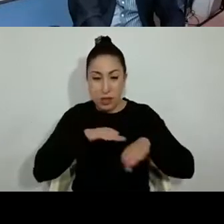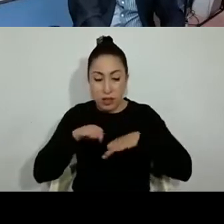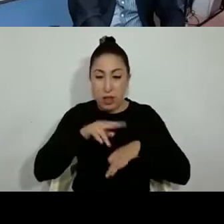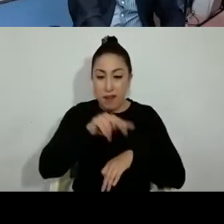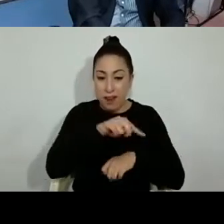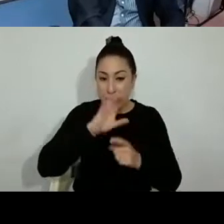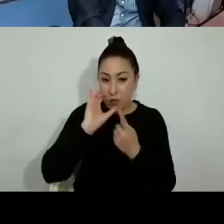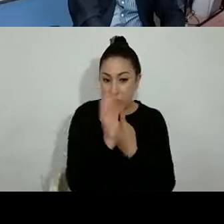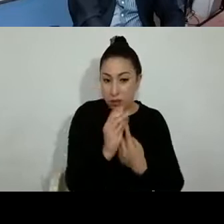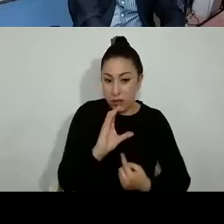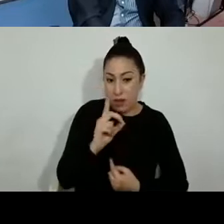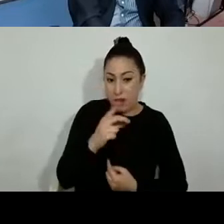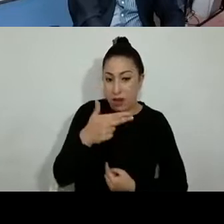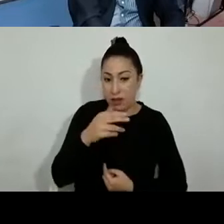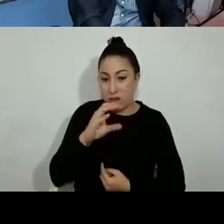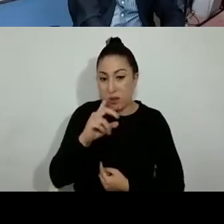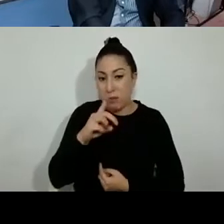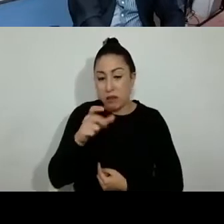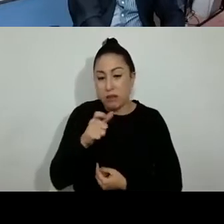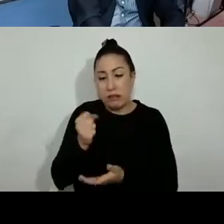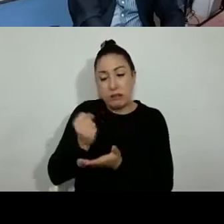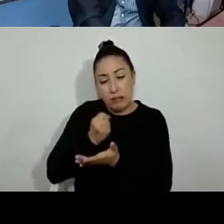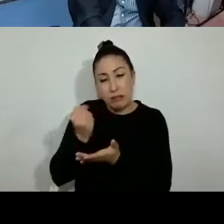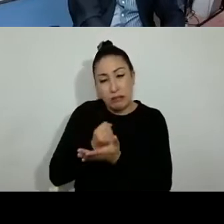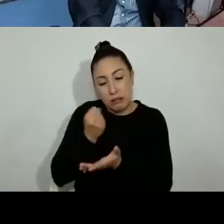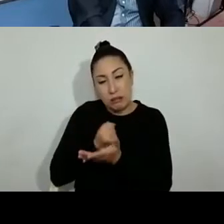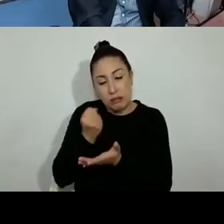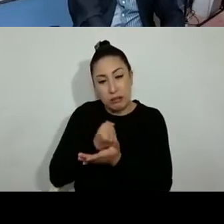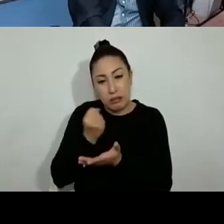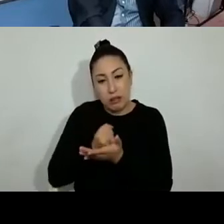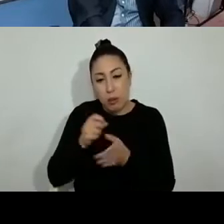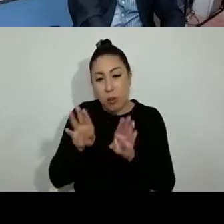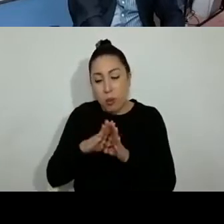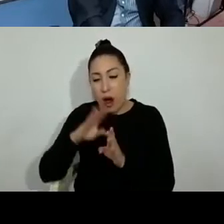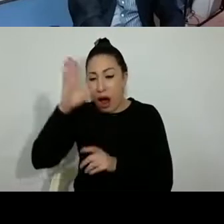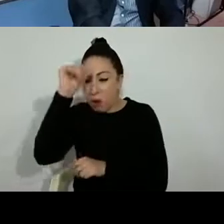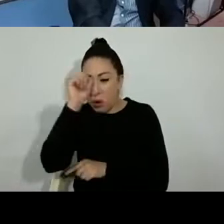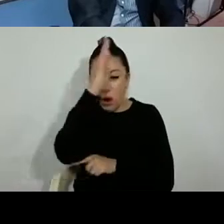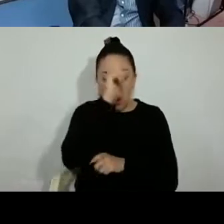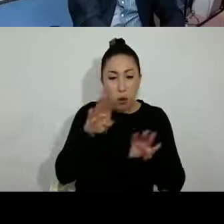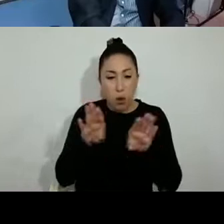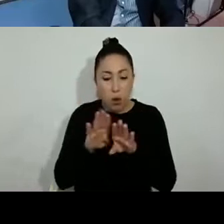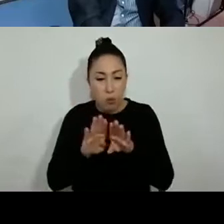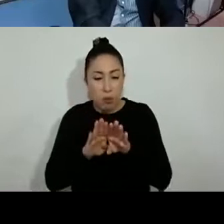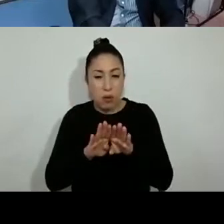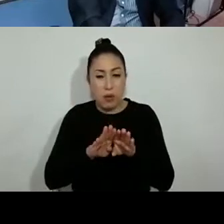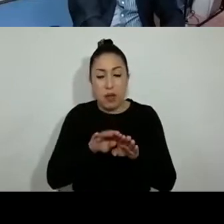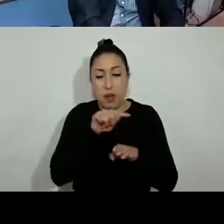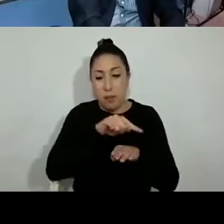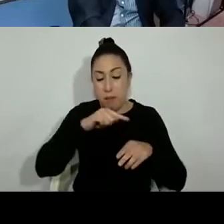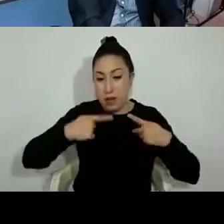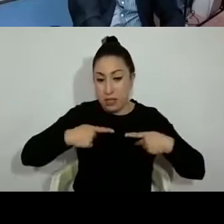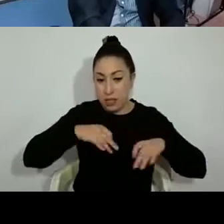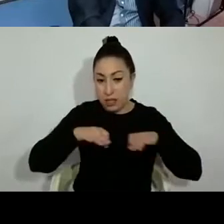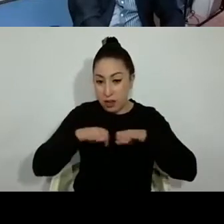muchas acciones de coincidencia con trabajadores,